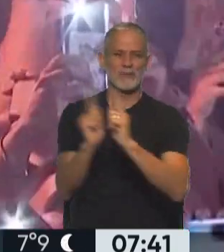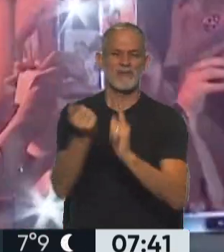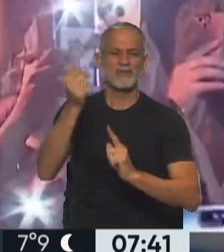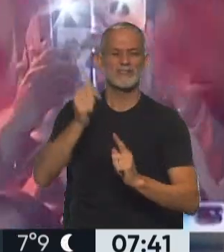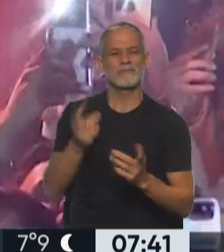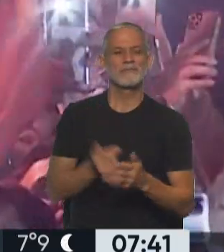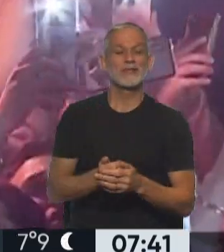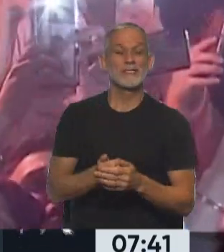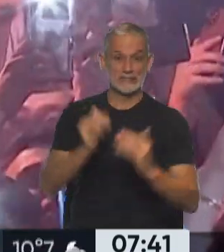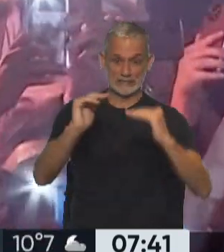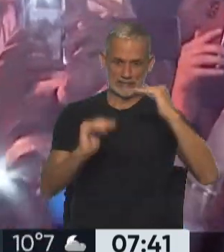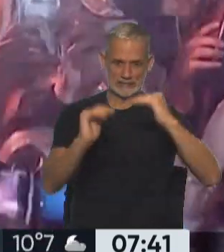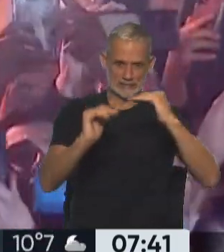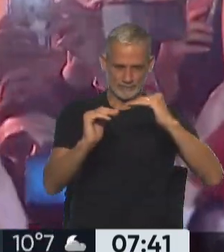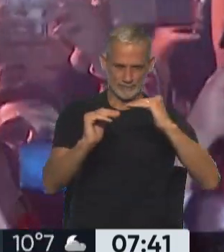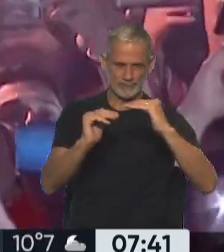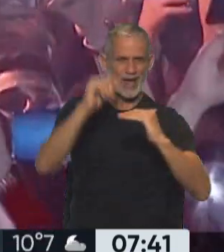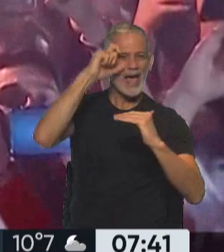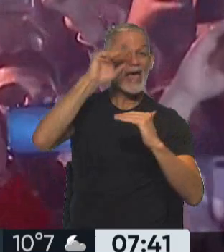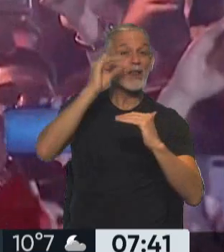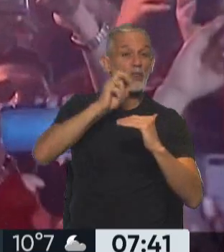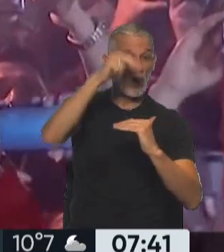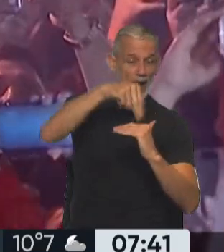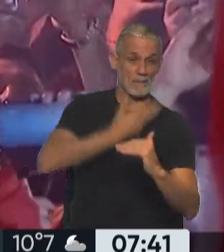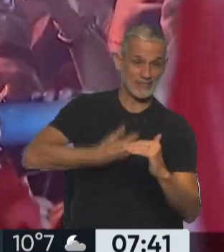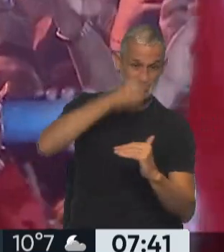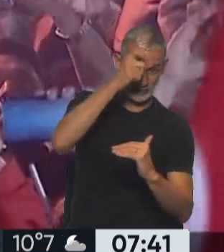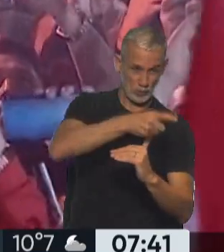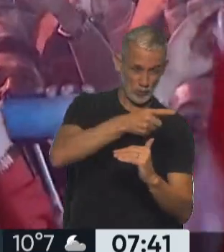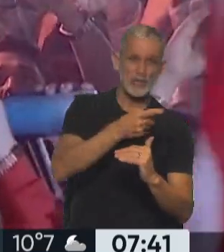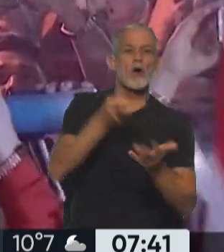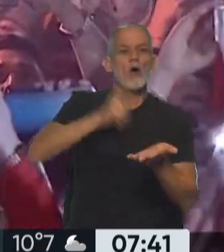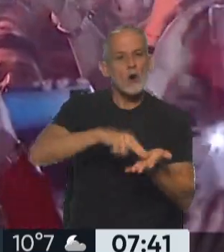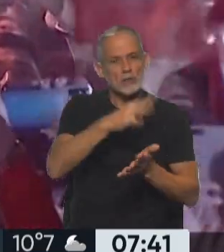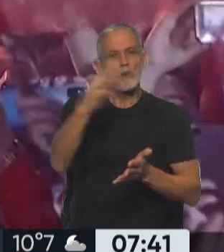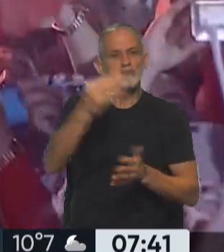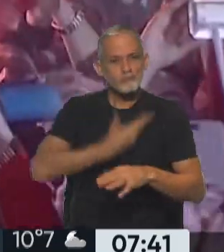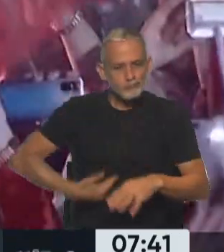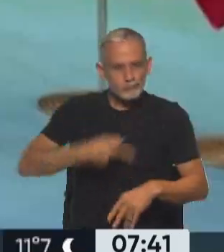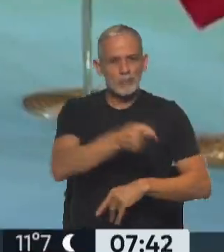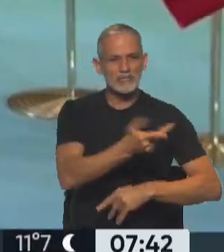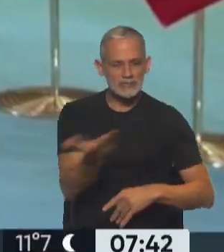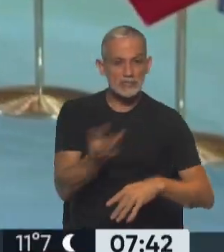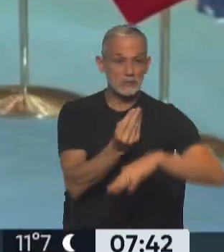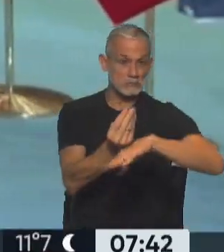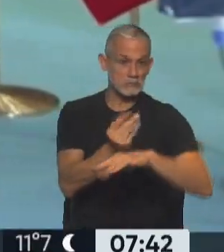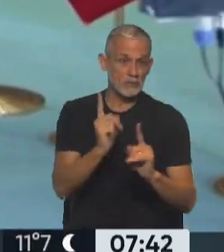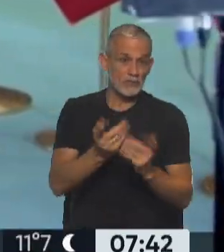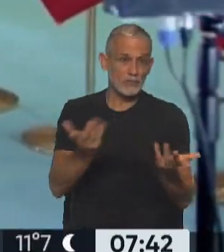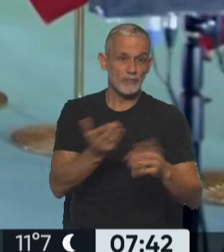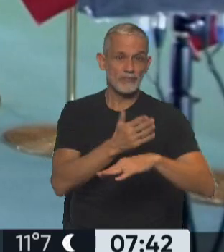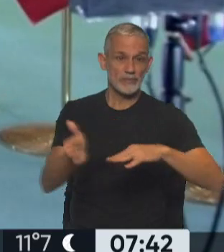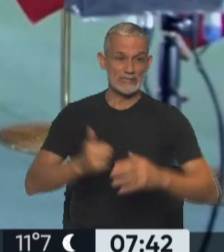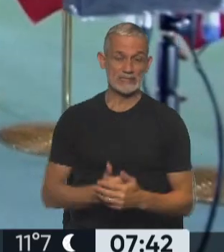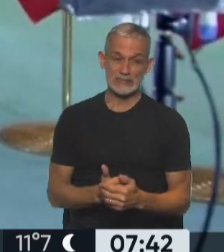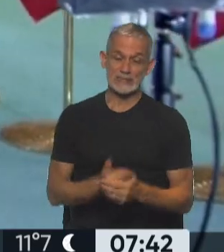Kemal. Sí, exactamente. Bueno, Erdogan, el presidente turco, fue reelecto. Sí. Bueno, hay que ver qué significa en realidad. Va a